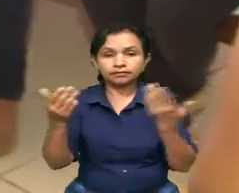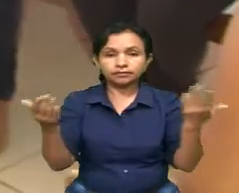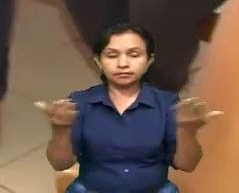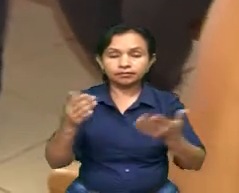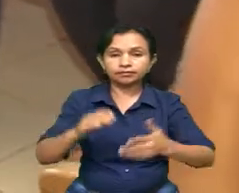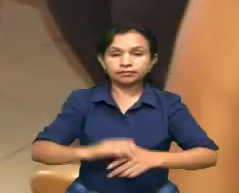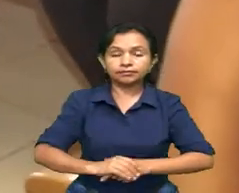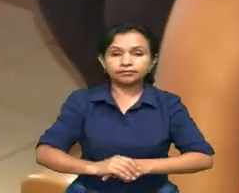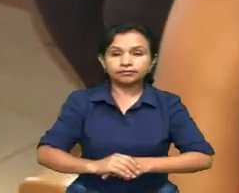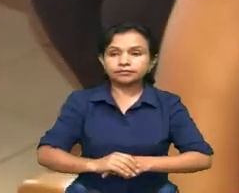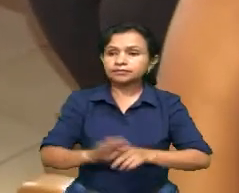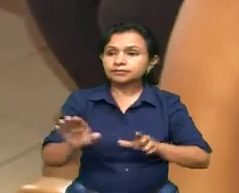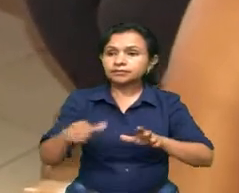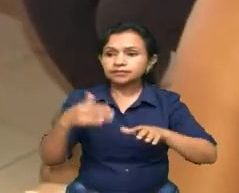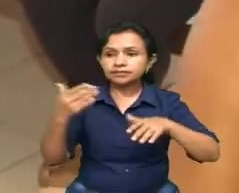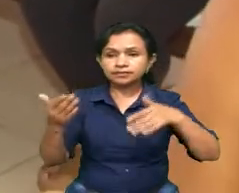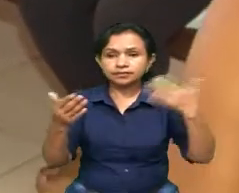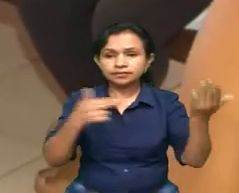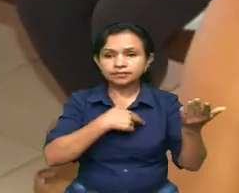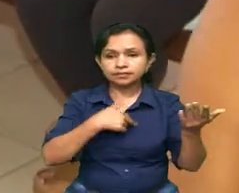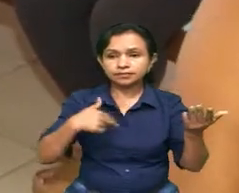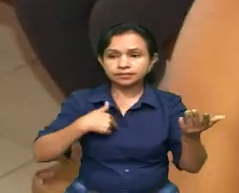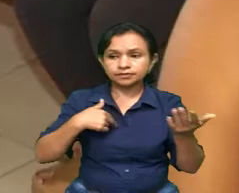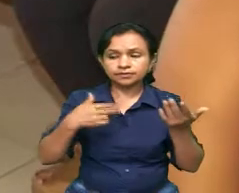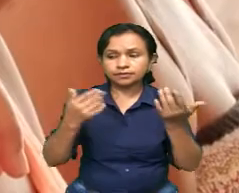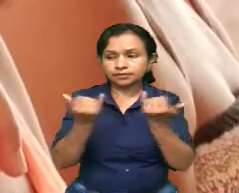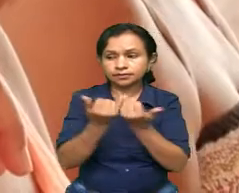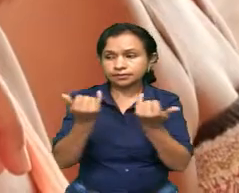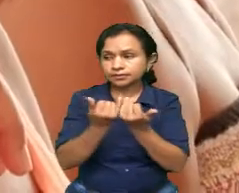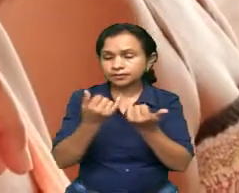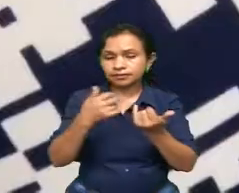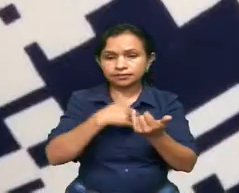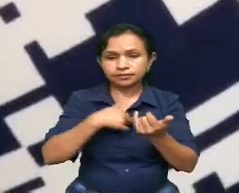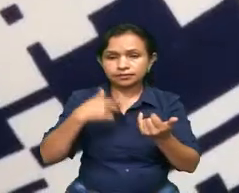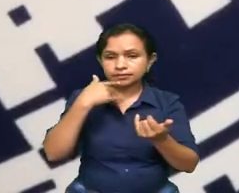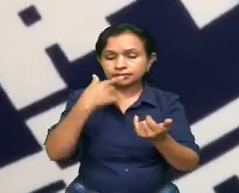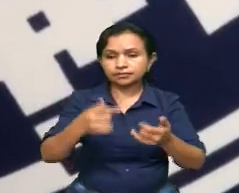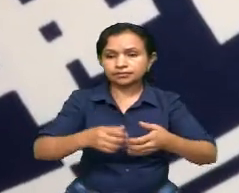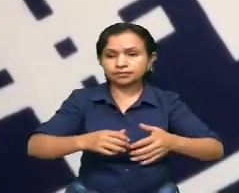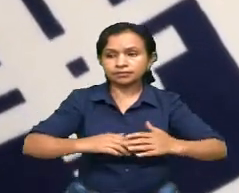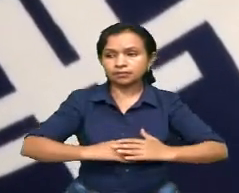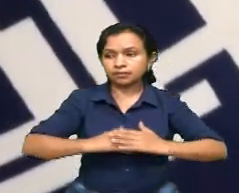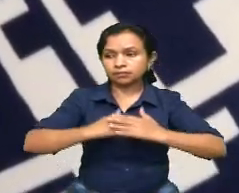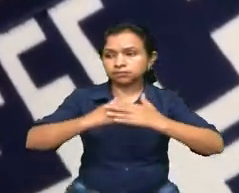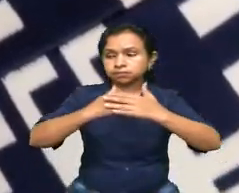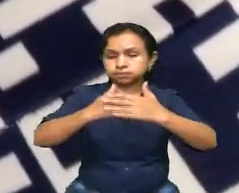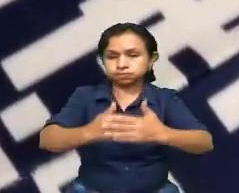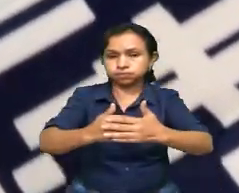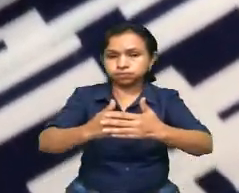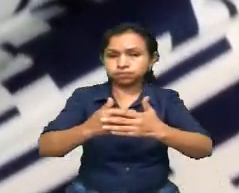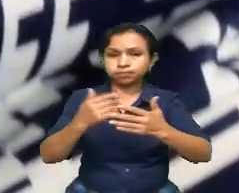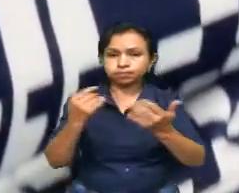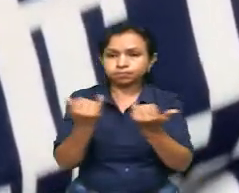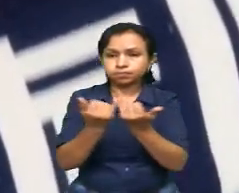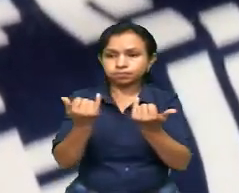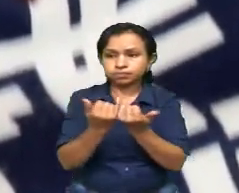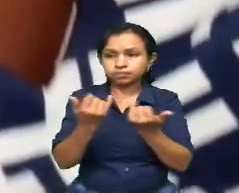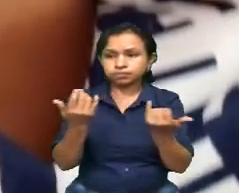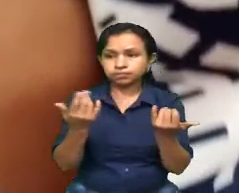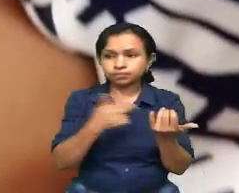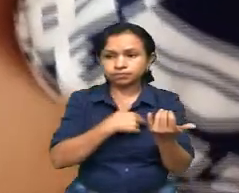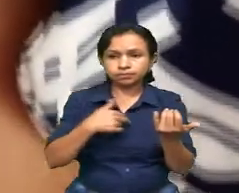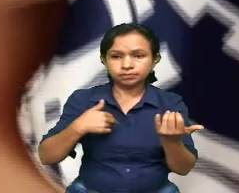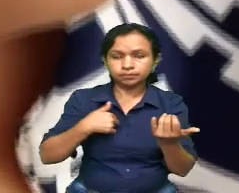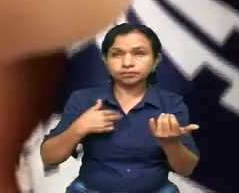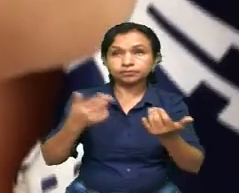Ahora, ¿qué pasa con la mujer embarazada que tiene previsto? Este tema casi no se habla, porque generalmente hablamos de mujer embarazada que va a